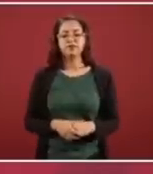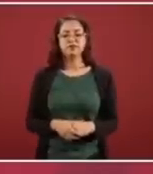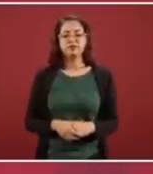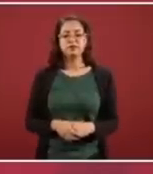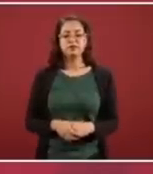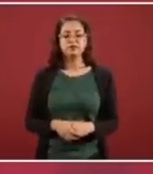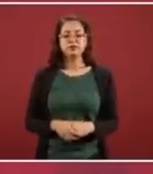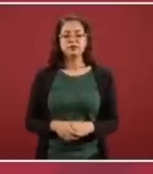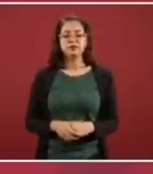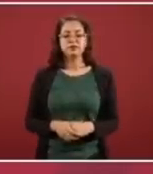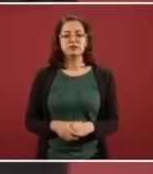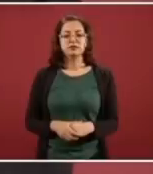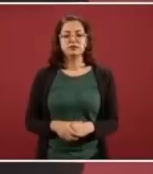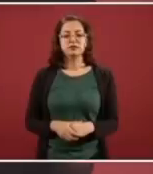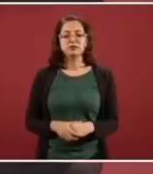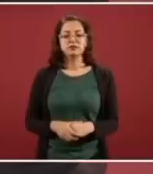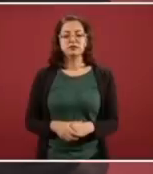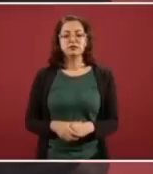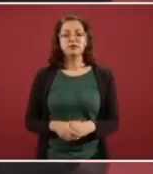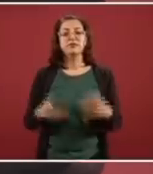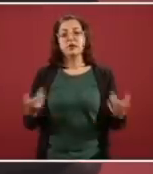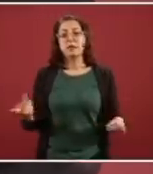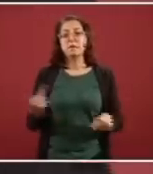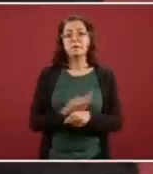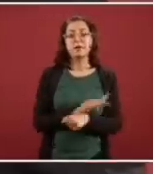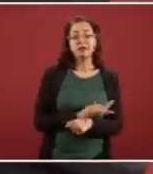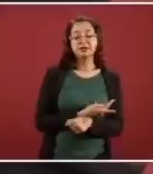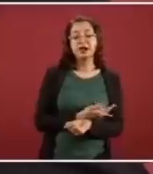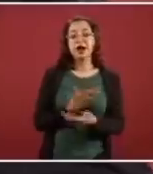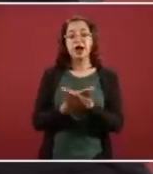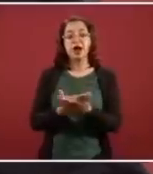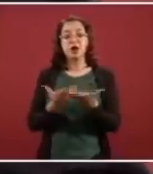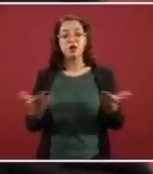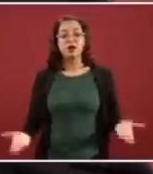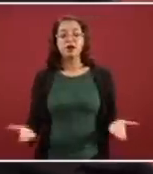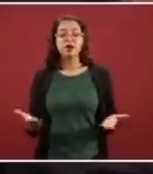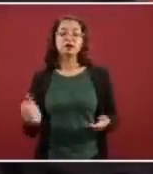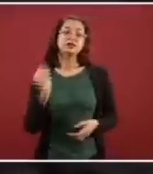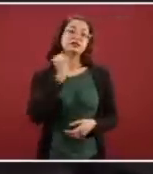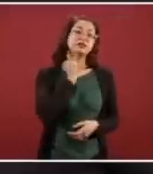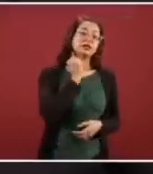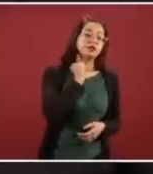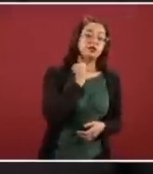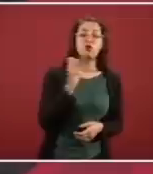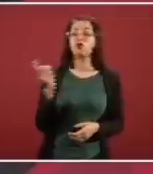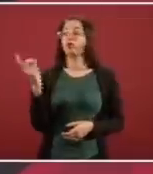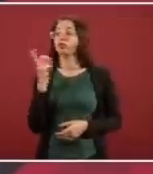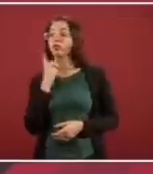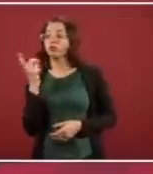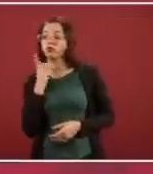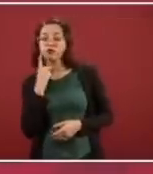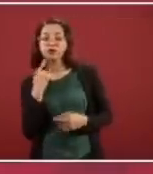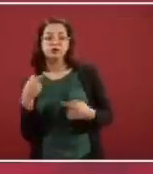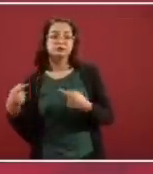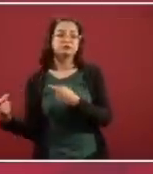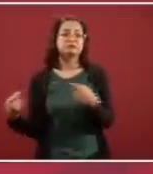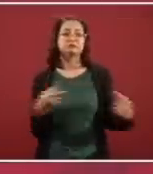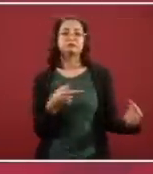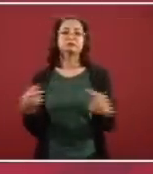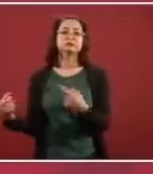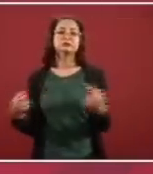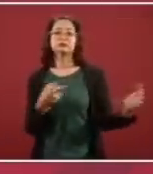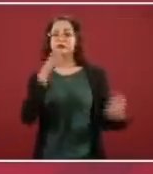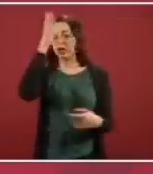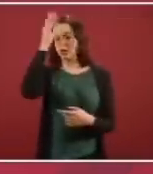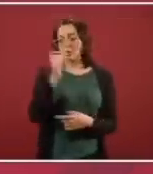y no hay acuerdo entre el Senado y la Cámara de Diputados.